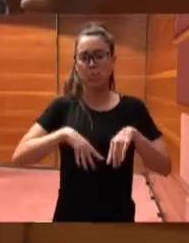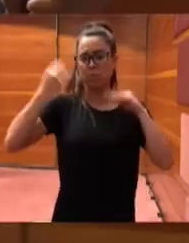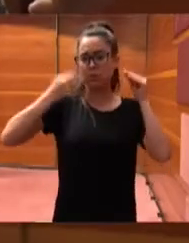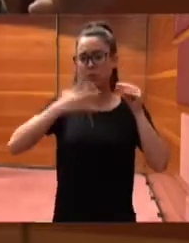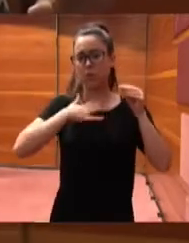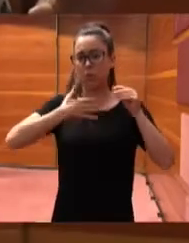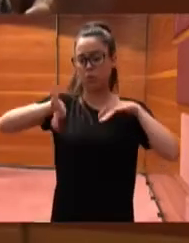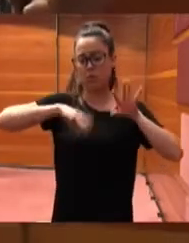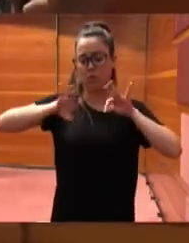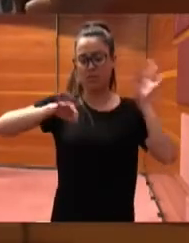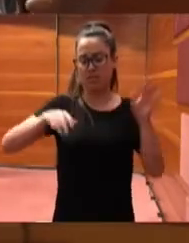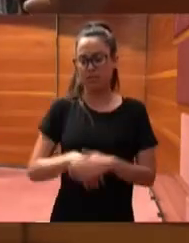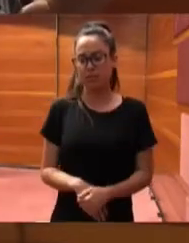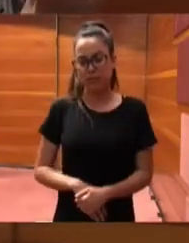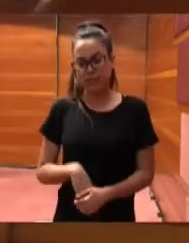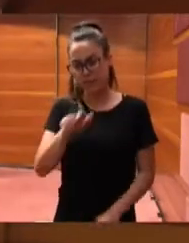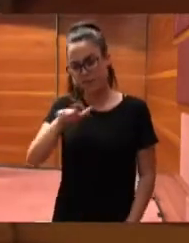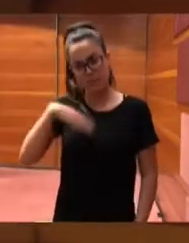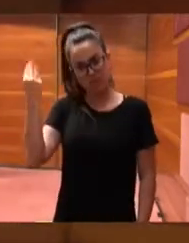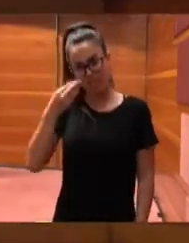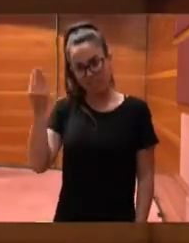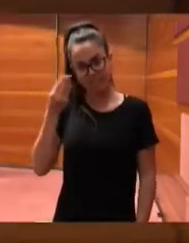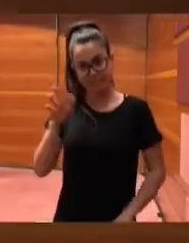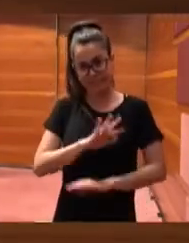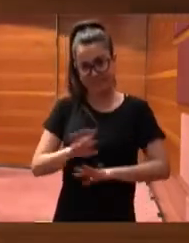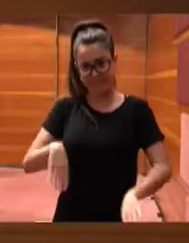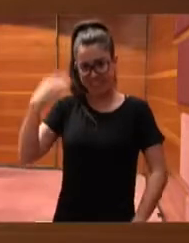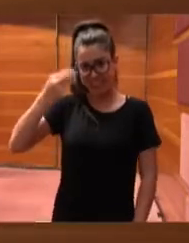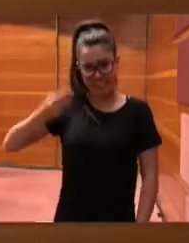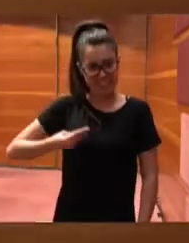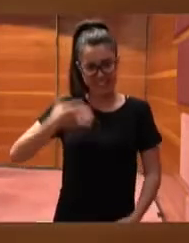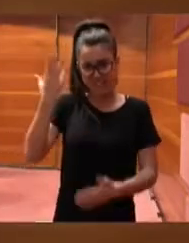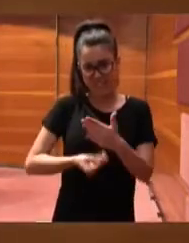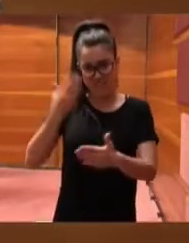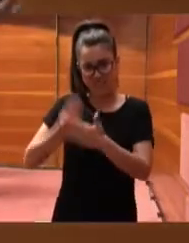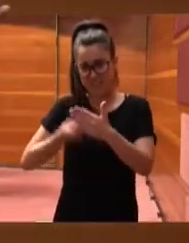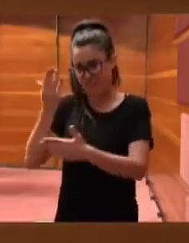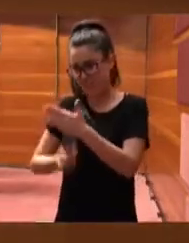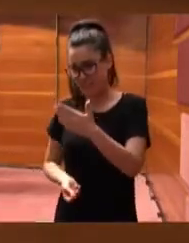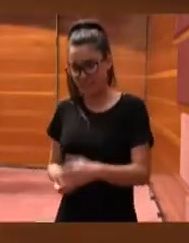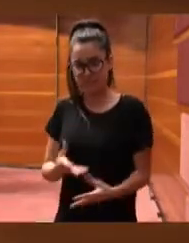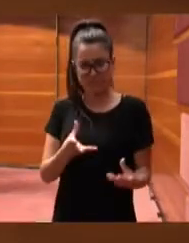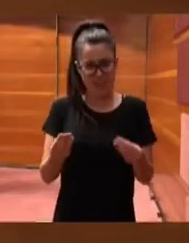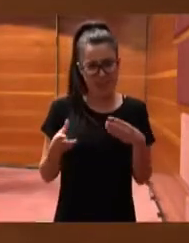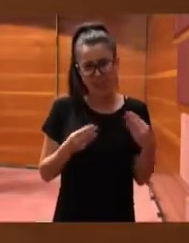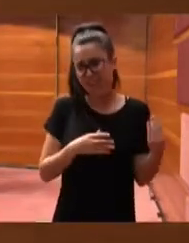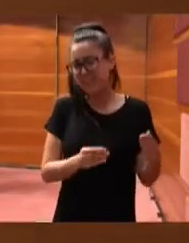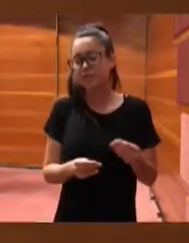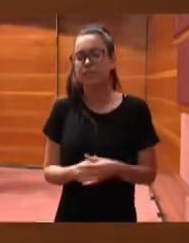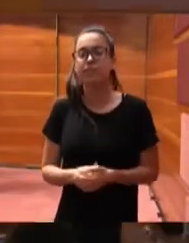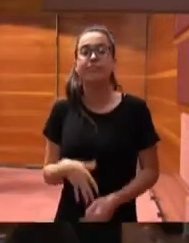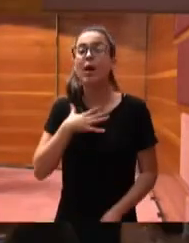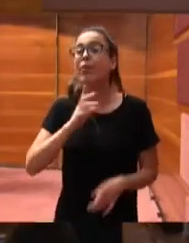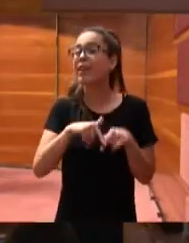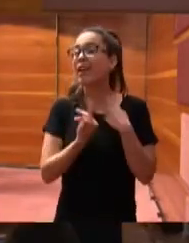me deis a nadie que tenga intuición. La intuición falla más que una escopeta de feria, ¿vale? Porque puede que no se